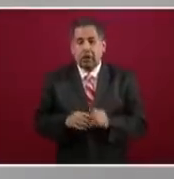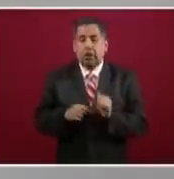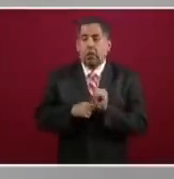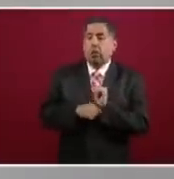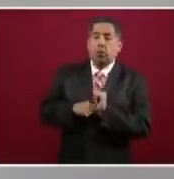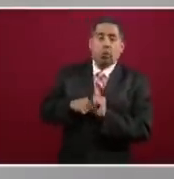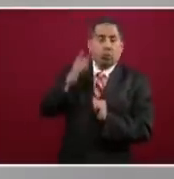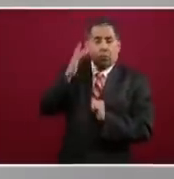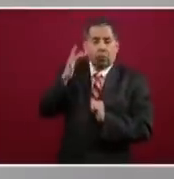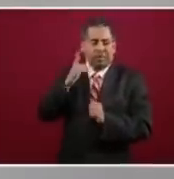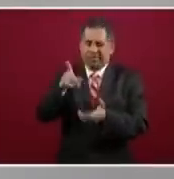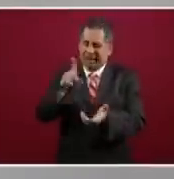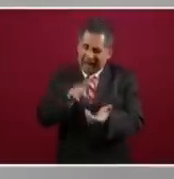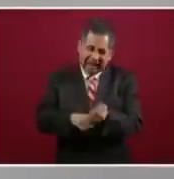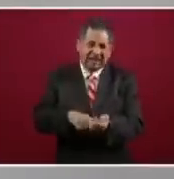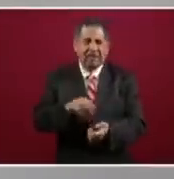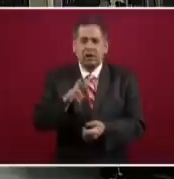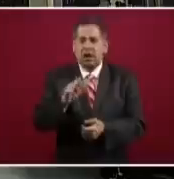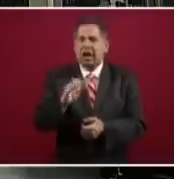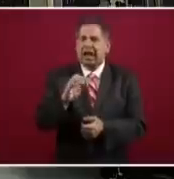pero hay racismo